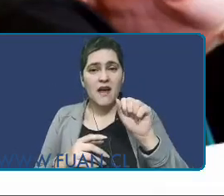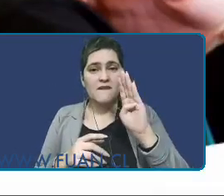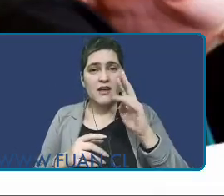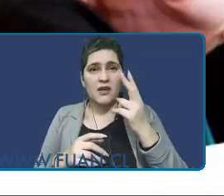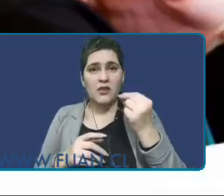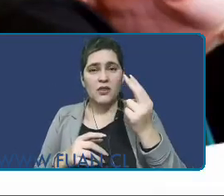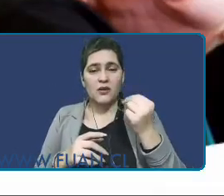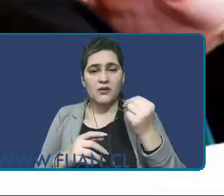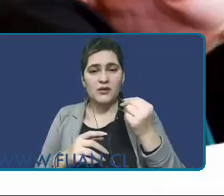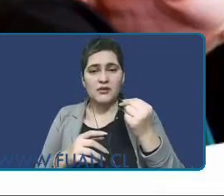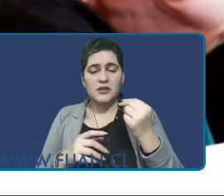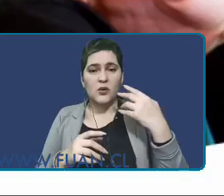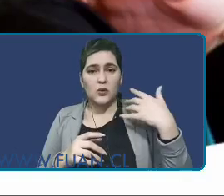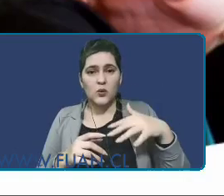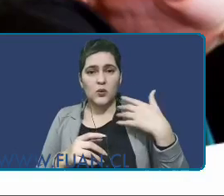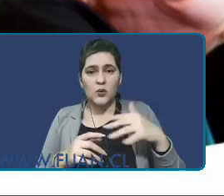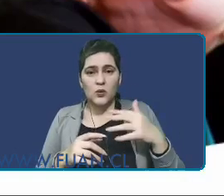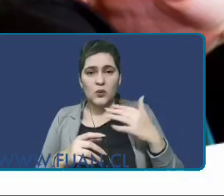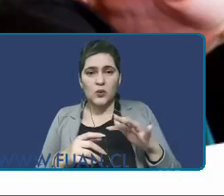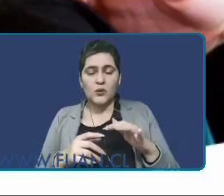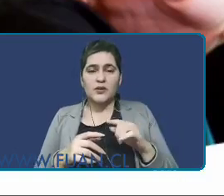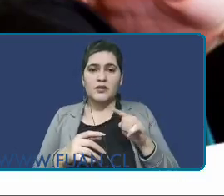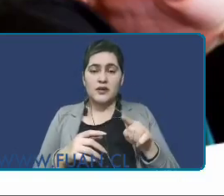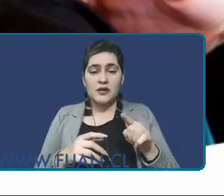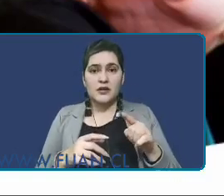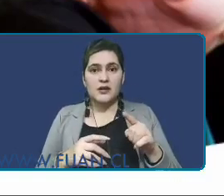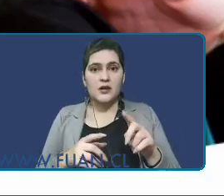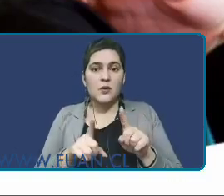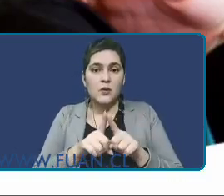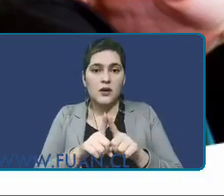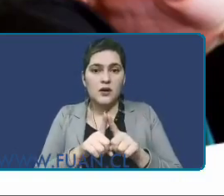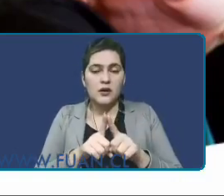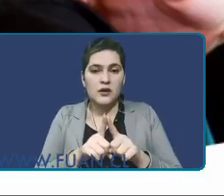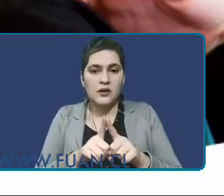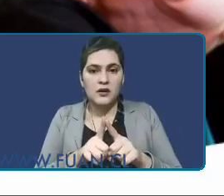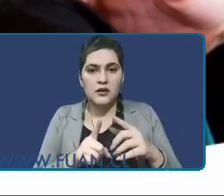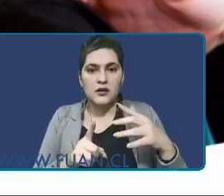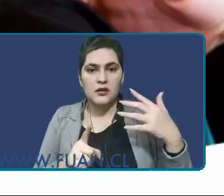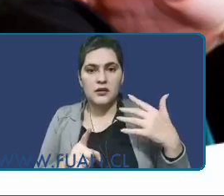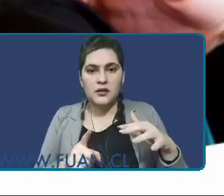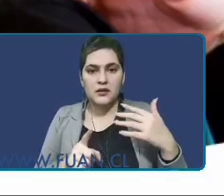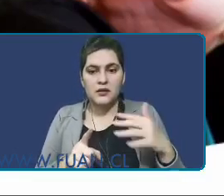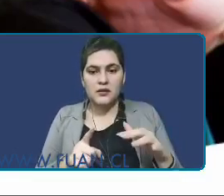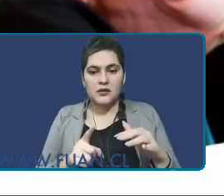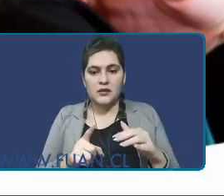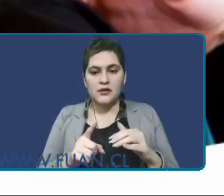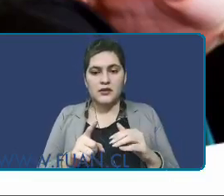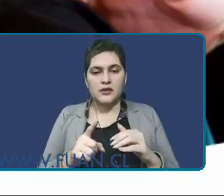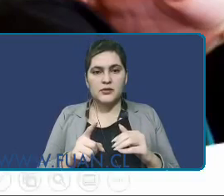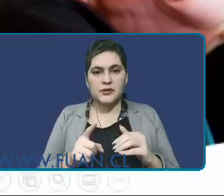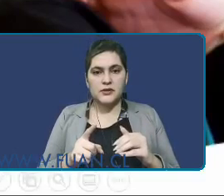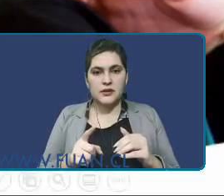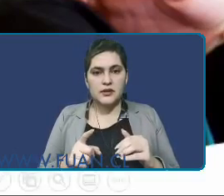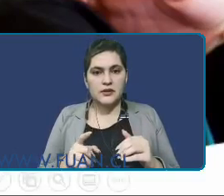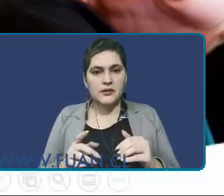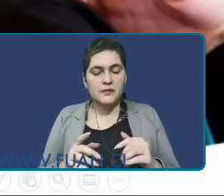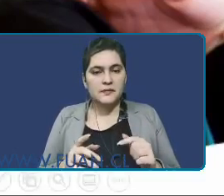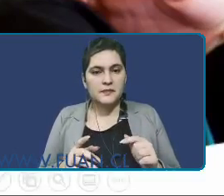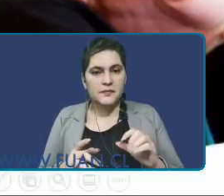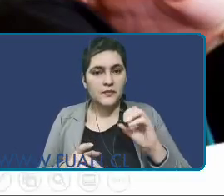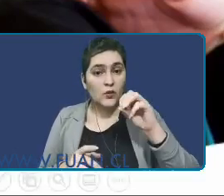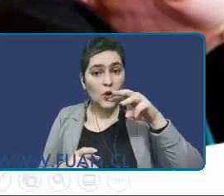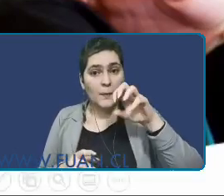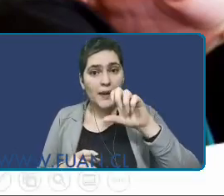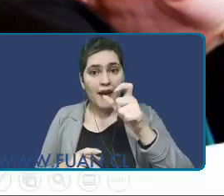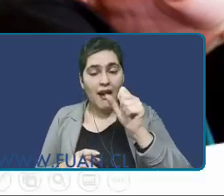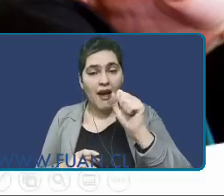es importante, y dijimos también que era importante los aceites omega 6, omega 3, y a lo mejor la única forma que lo